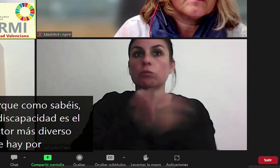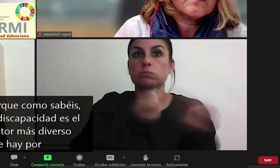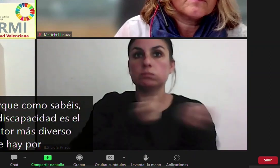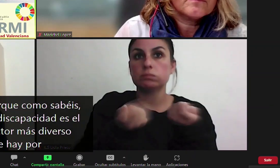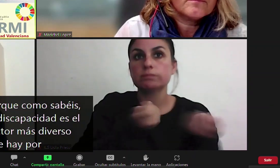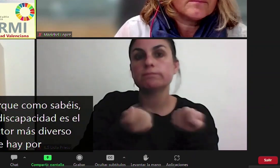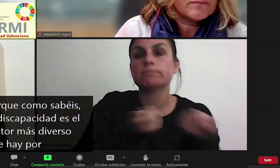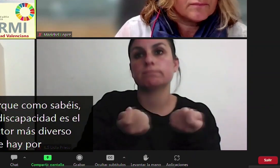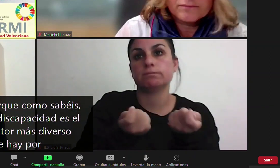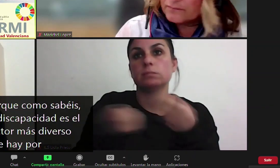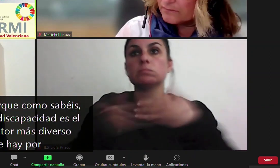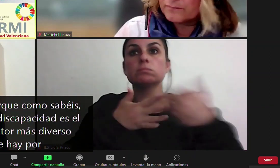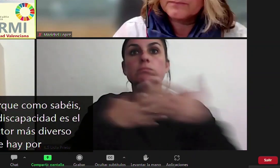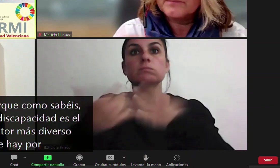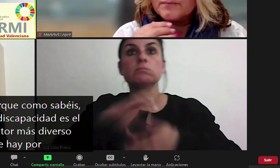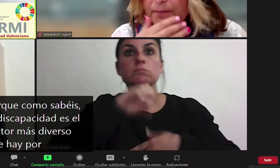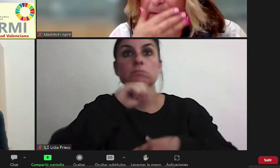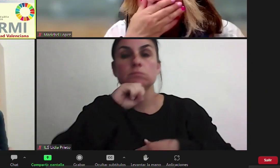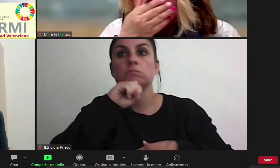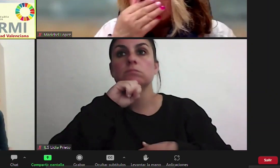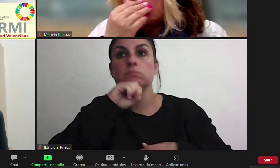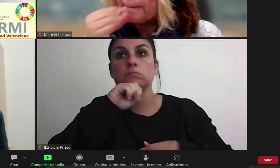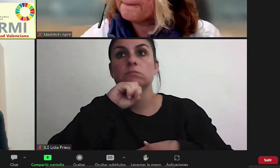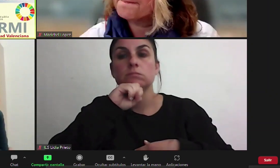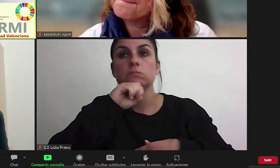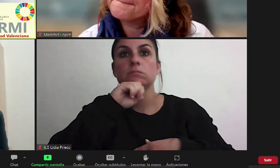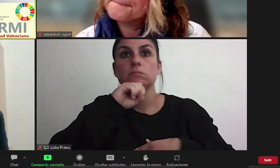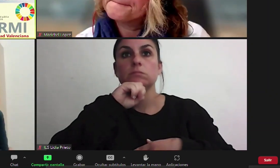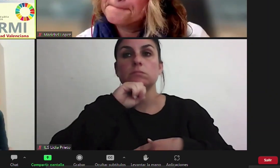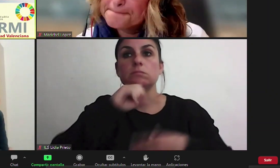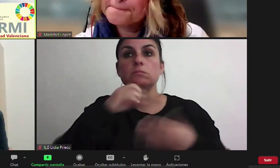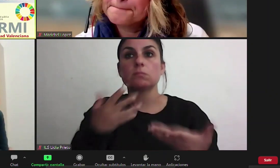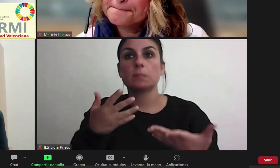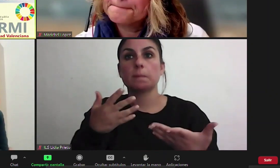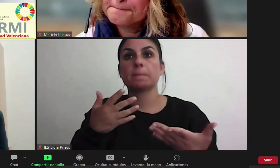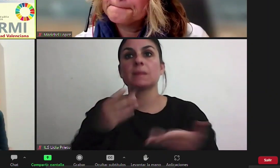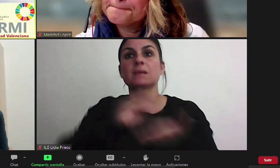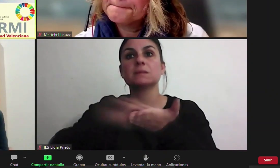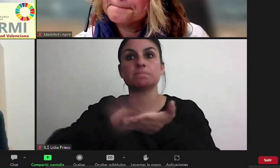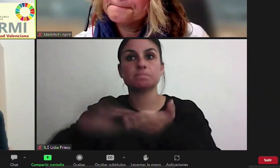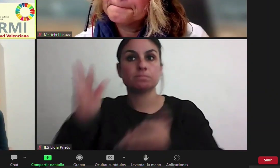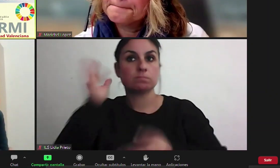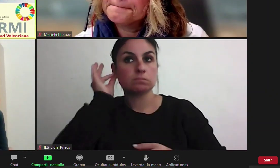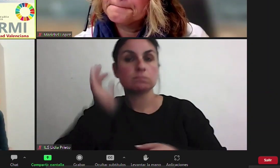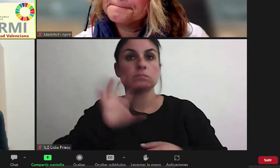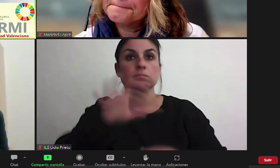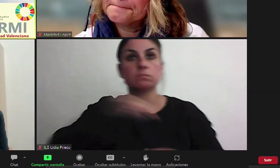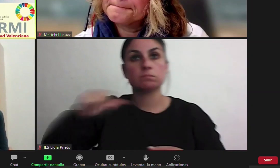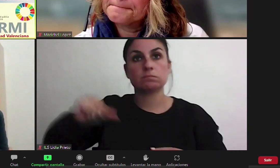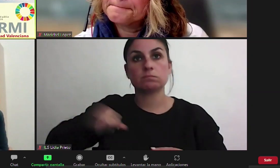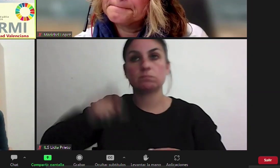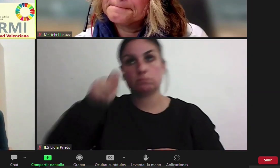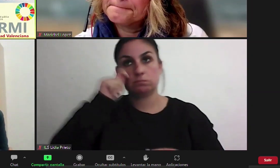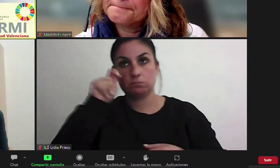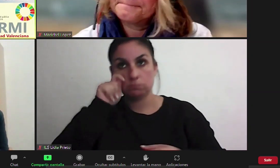es, como en todos los ámbitos, es importante, que llevamos conjuntamente con la Secretaría Autonómica de Turismo, como os he